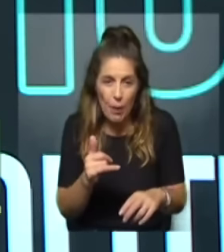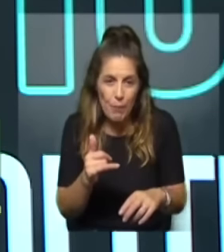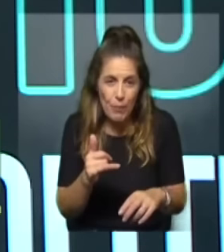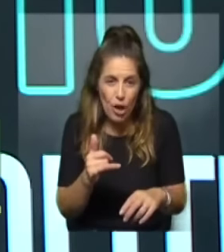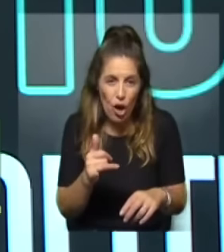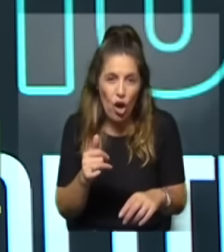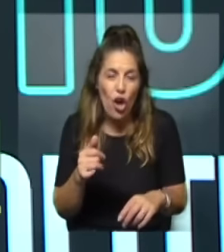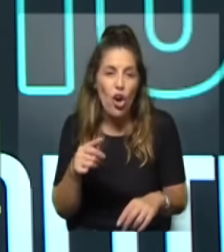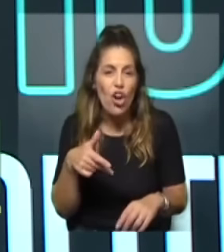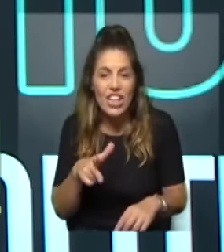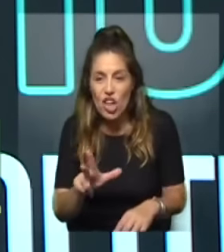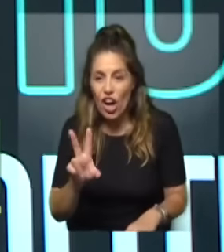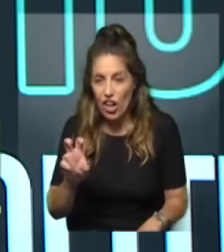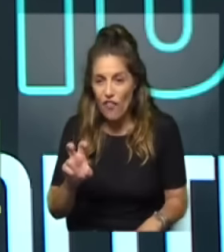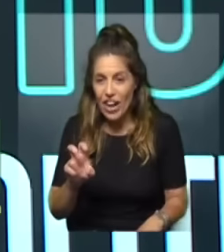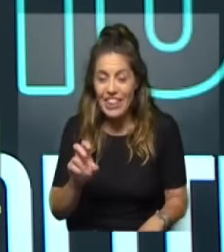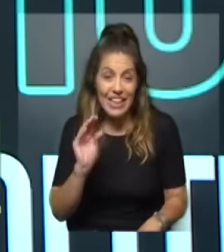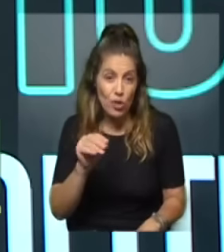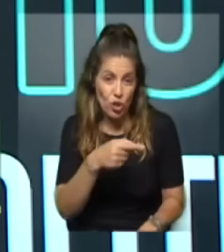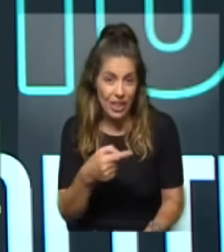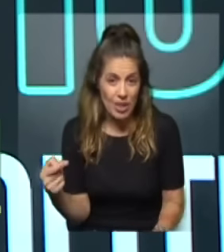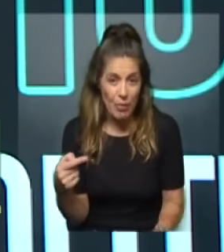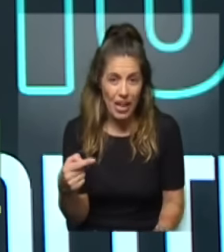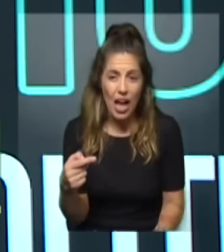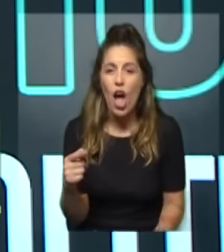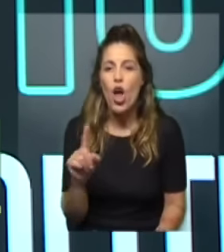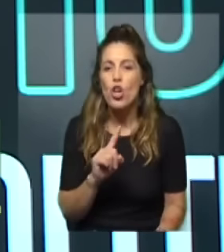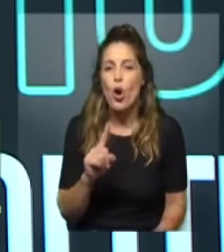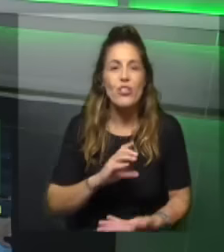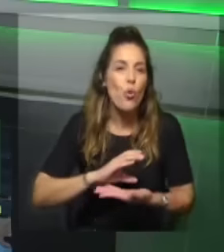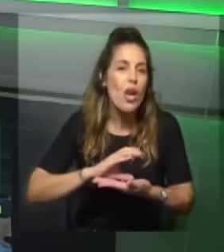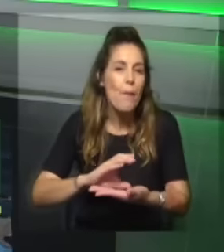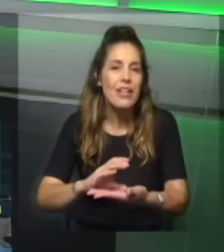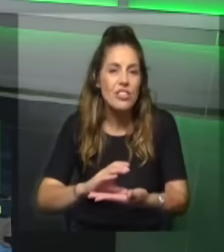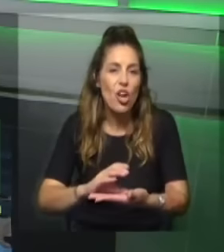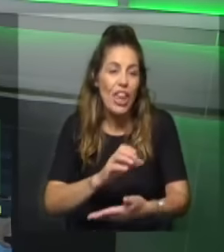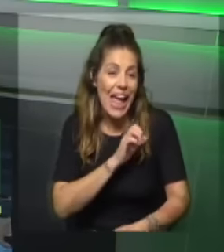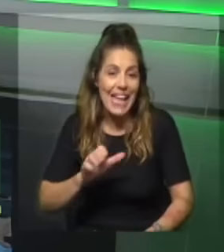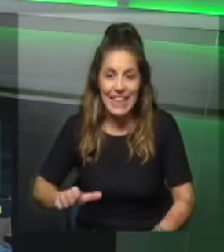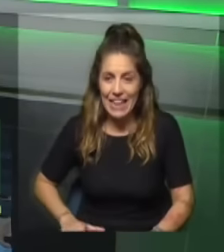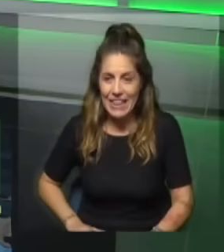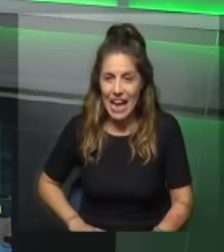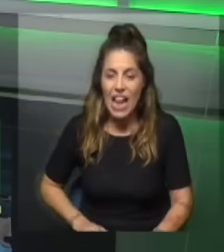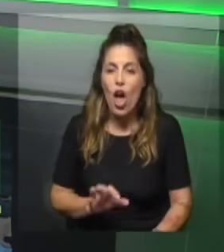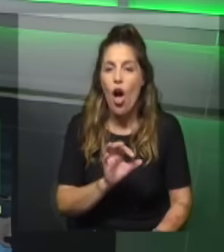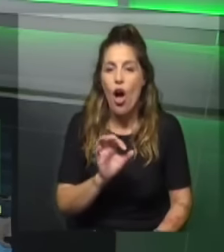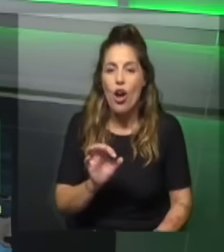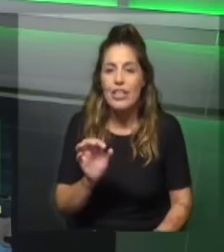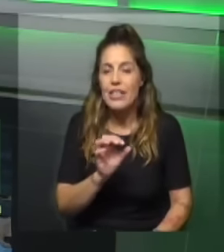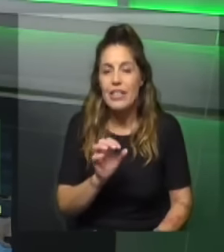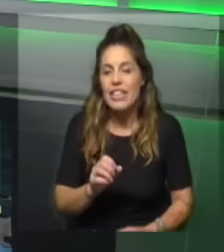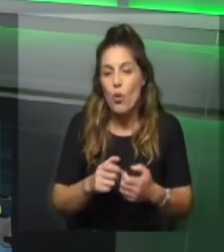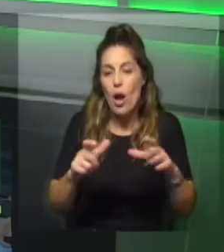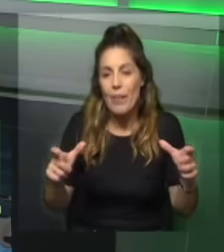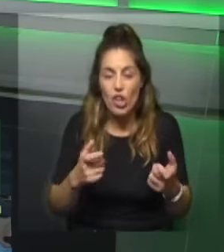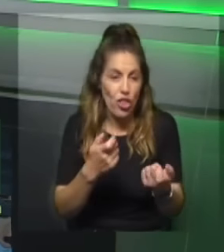el hidrógeno verde que se anunció en esta semana decir no es un una una inversión Estatal ni ni ni implica un incremento de